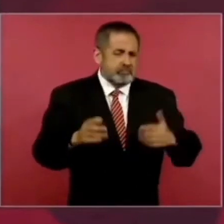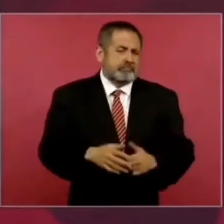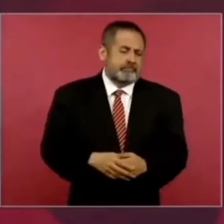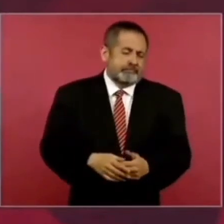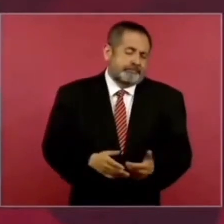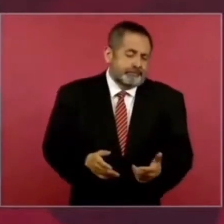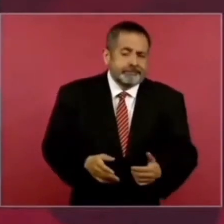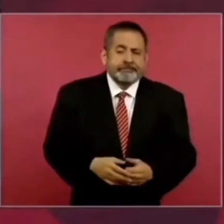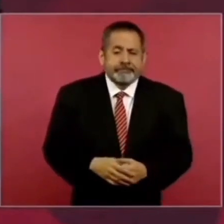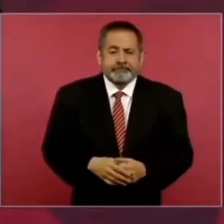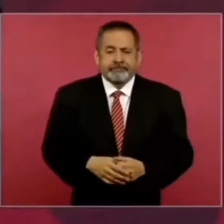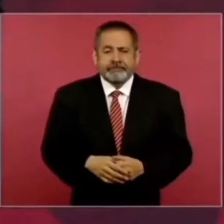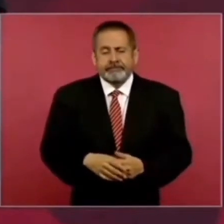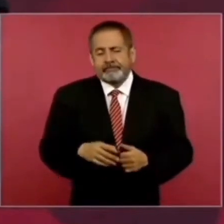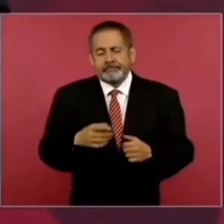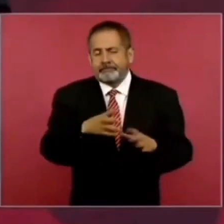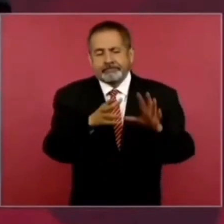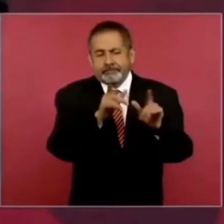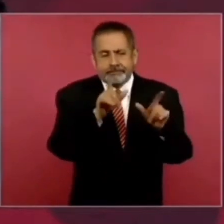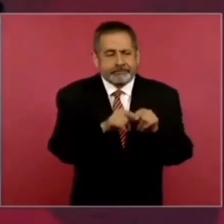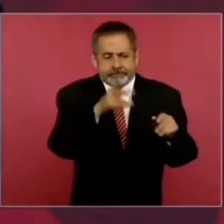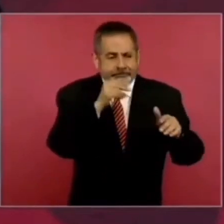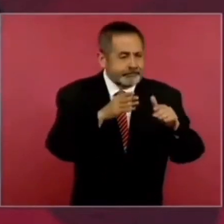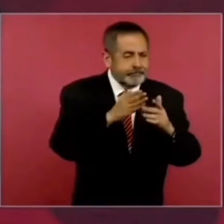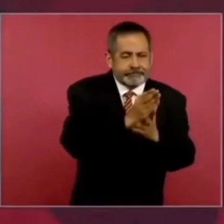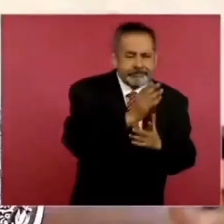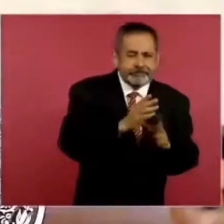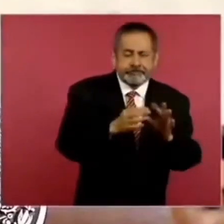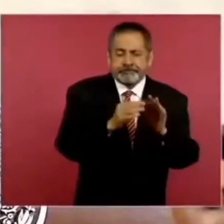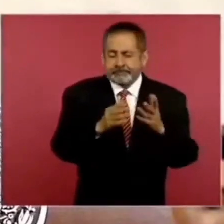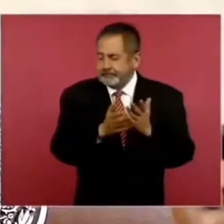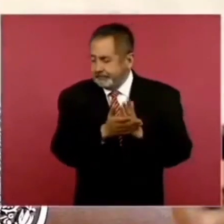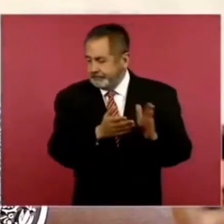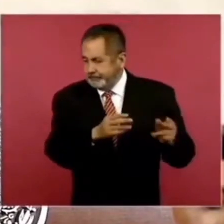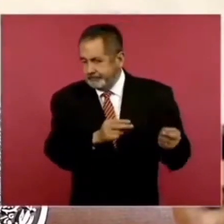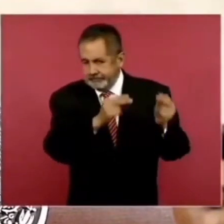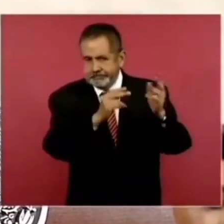ya en eso no me quiero meter, ya es otro asunto. En otro